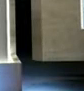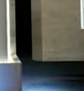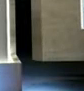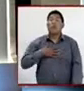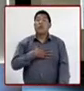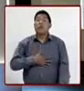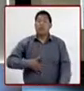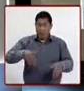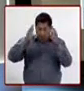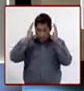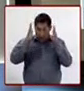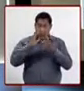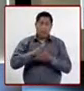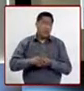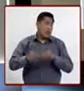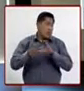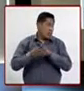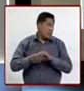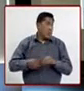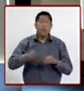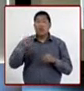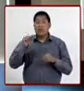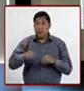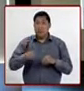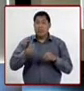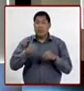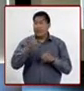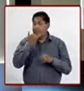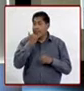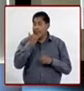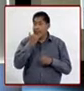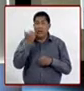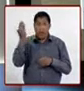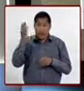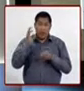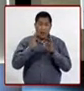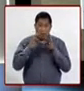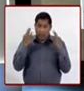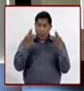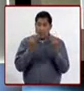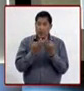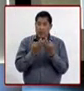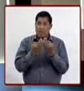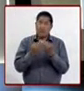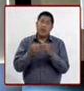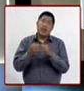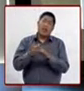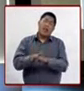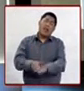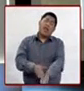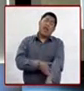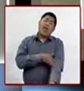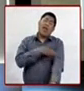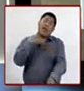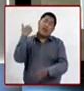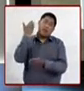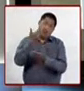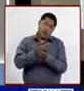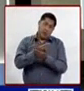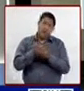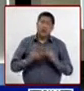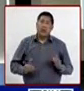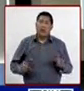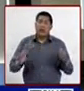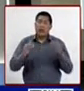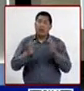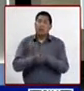favor, ponga mucha atención a esta historia, porque ahora sí le vamos a contar lo que ha pasado con esta familia que tuvo que llegar desde muy lejos a La Paz para